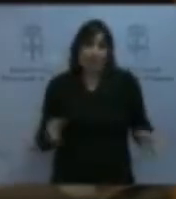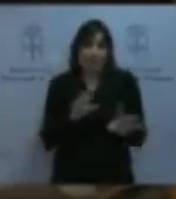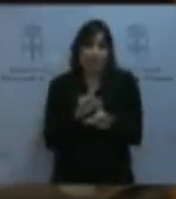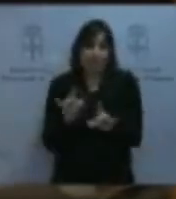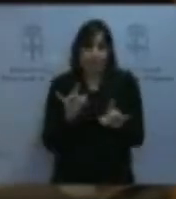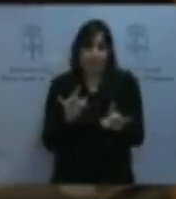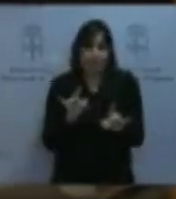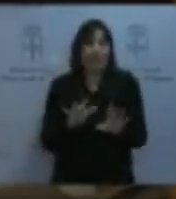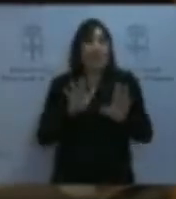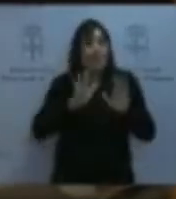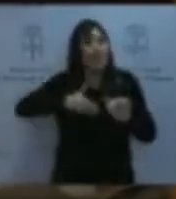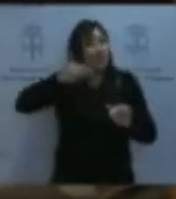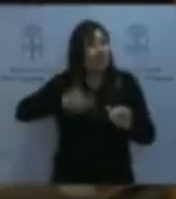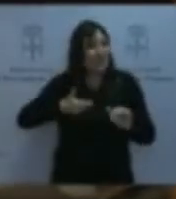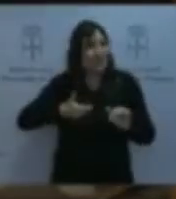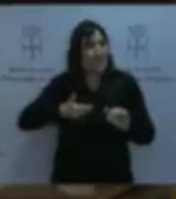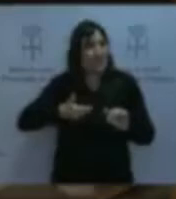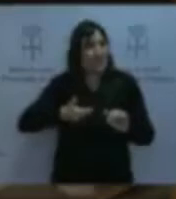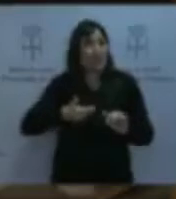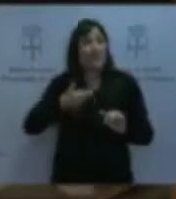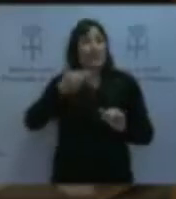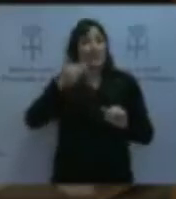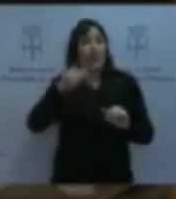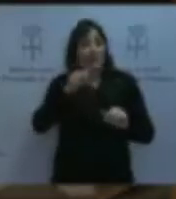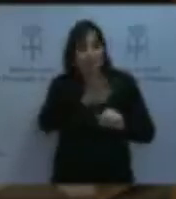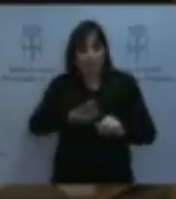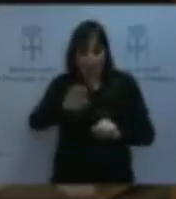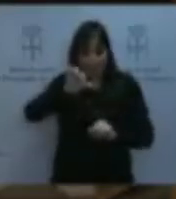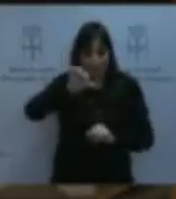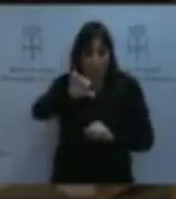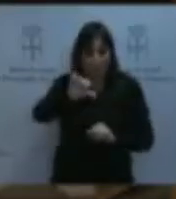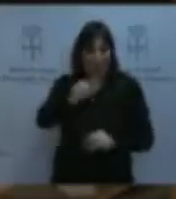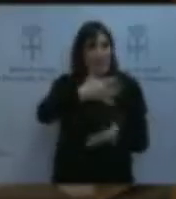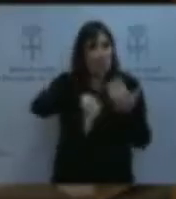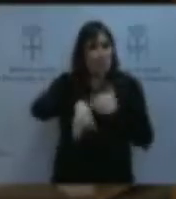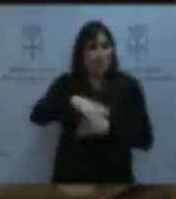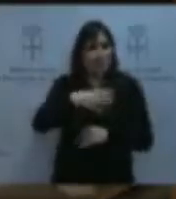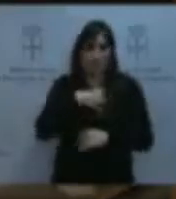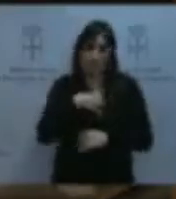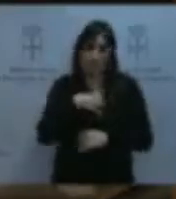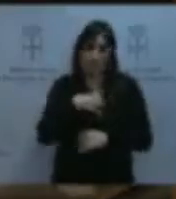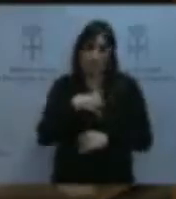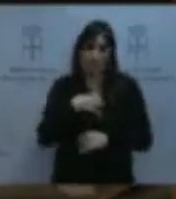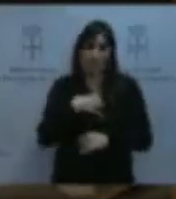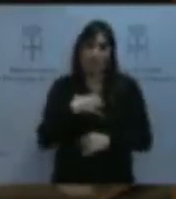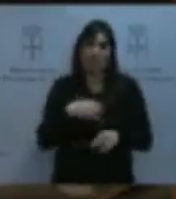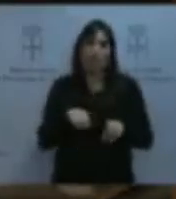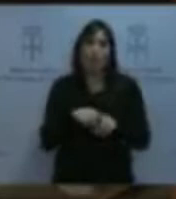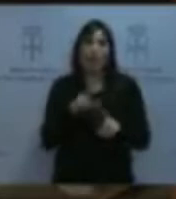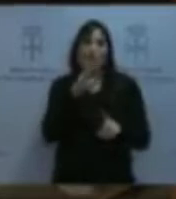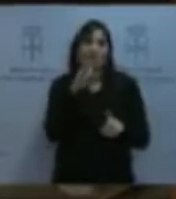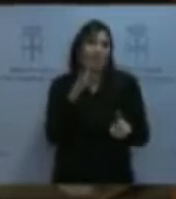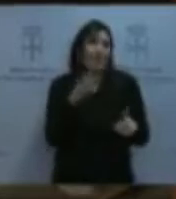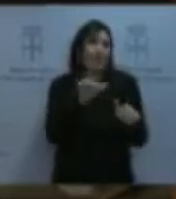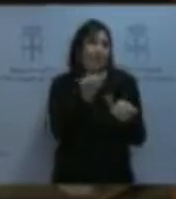se convirtiese en una excusa para hablar en términos generales, una suerte de glaciación política en la que hablamos del invierno demográfico, que nos